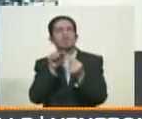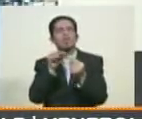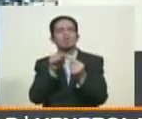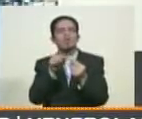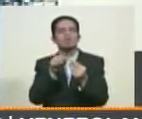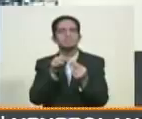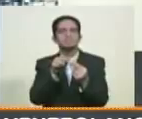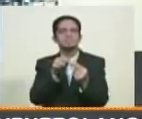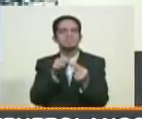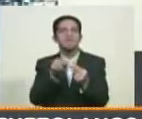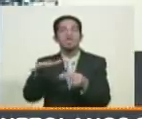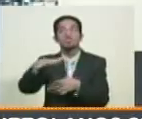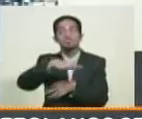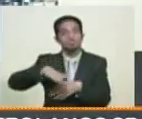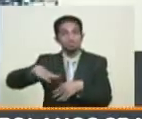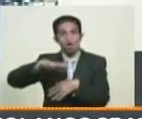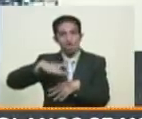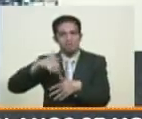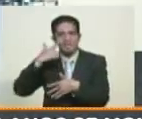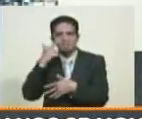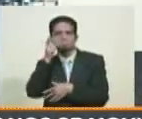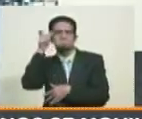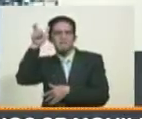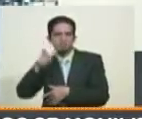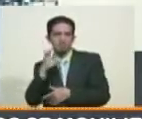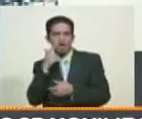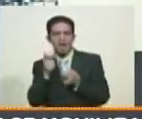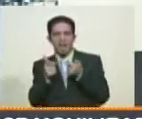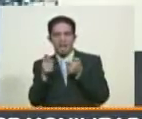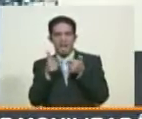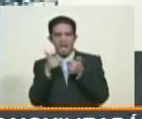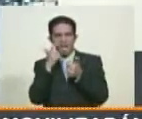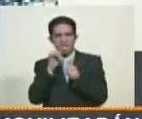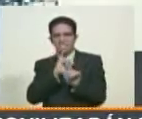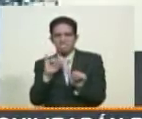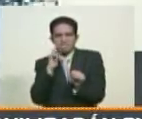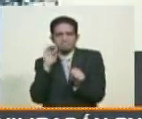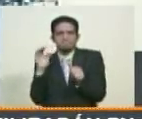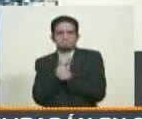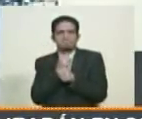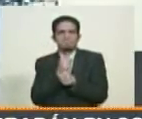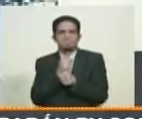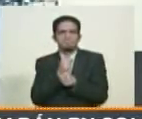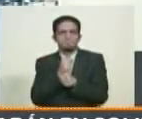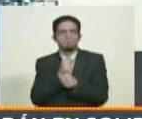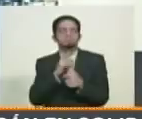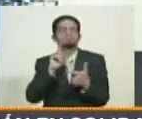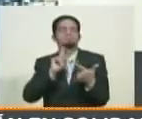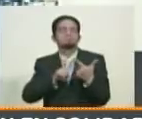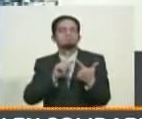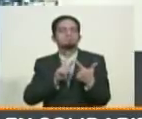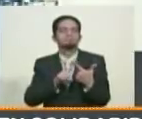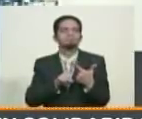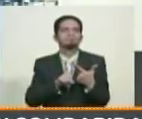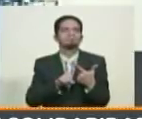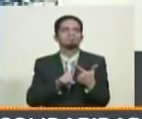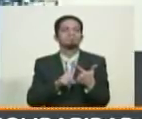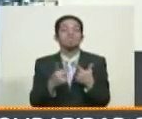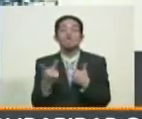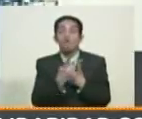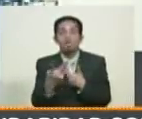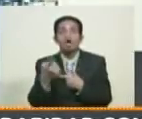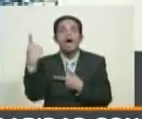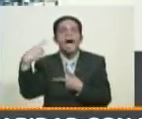operaron los dos drones. Ya tenemos identificados los lugares. se han obtenido en ambos lugares